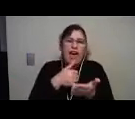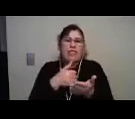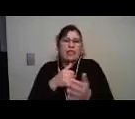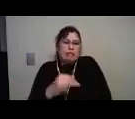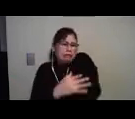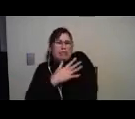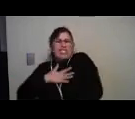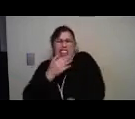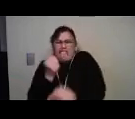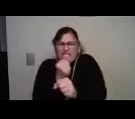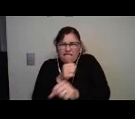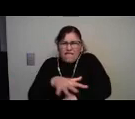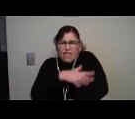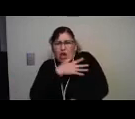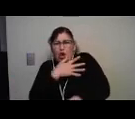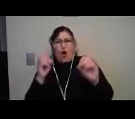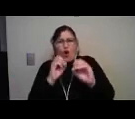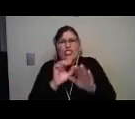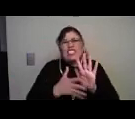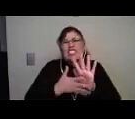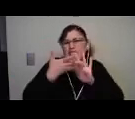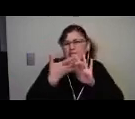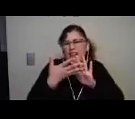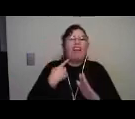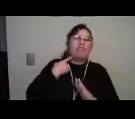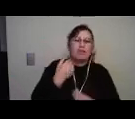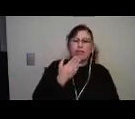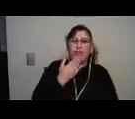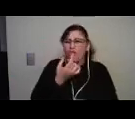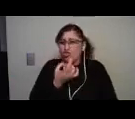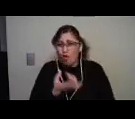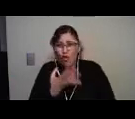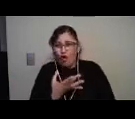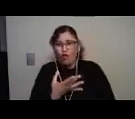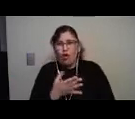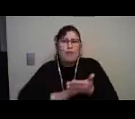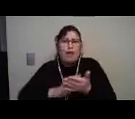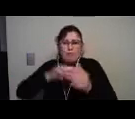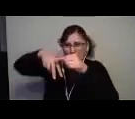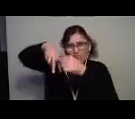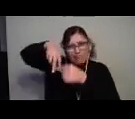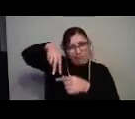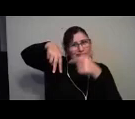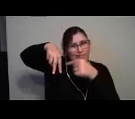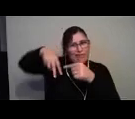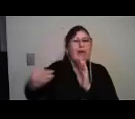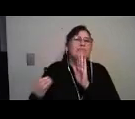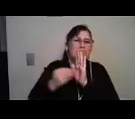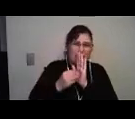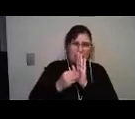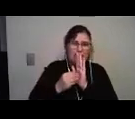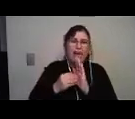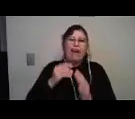alteración de la sensibilidad, ¿cierto? Dolor y que por lo general es en extremidades inferiores, especialmente en patología